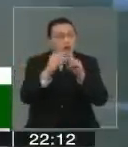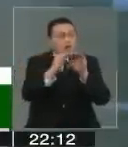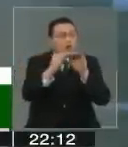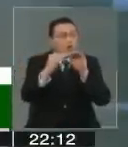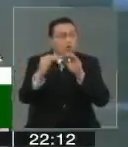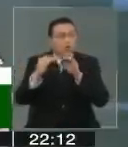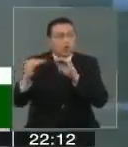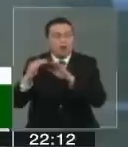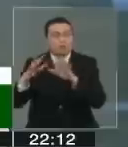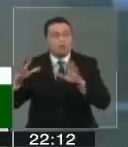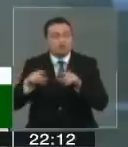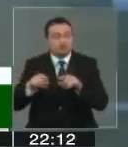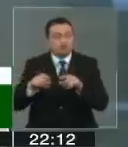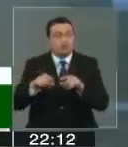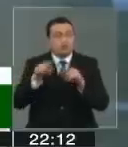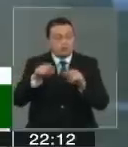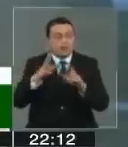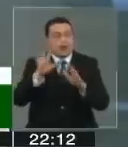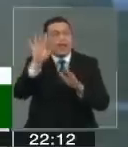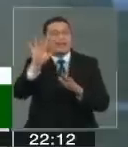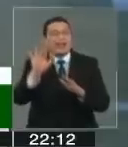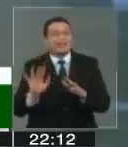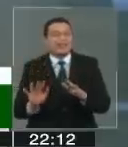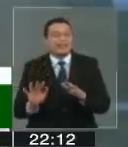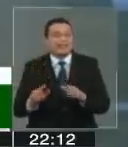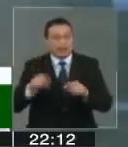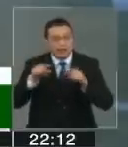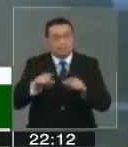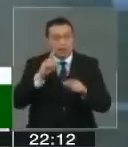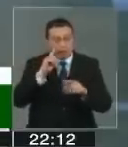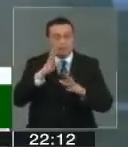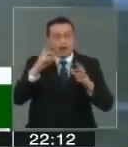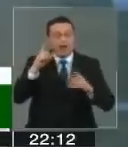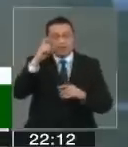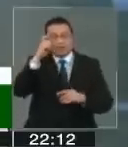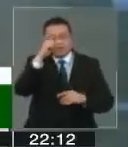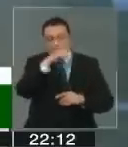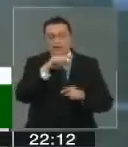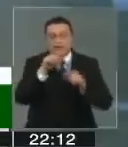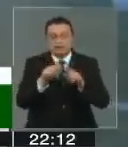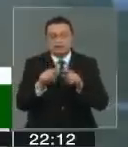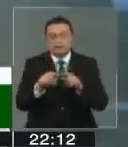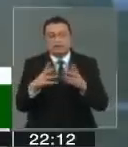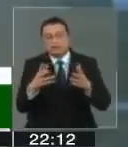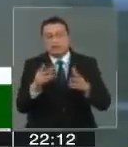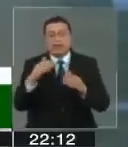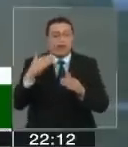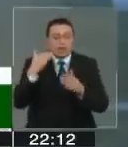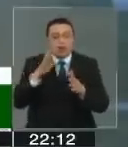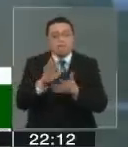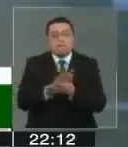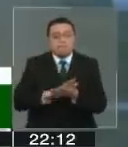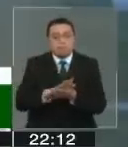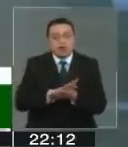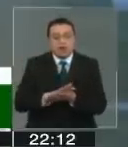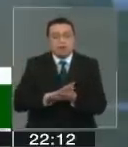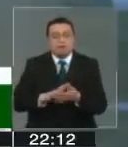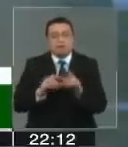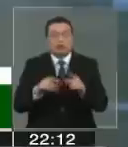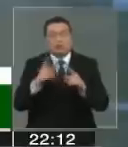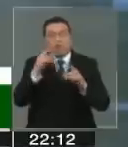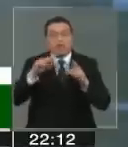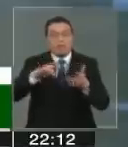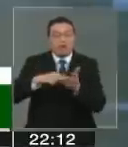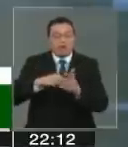¿ah? Y yo diría que hay ciertas características que hacen más compleja la relación o el trabajo con ellos, que pueden ser, por ejemplo, las dificultades